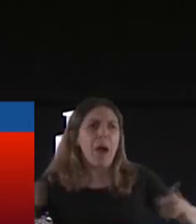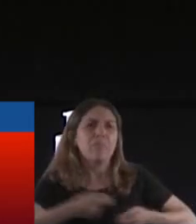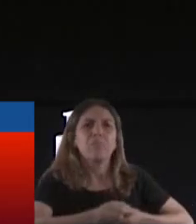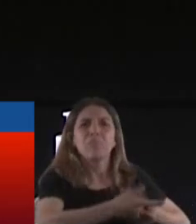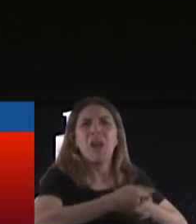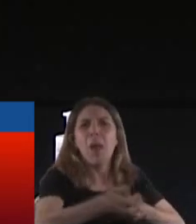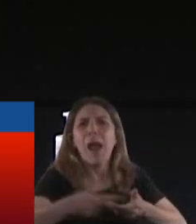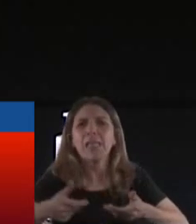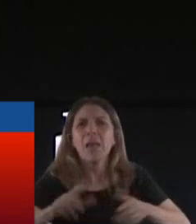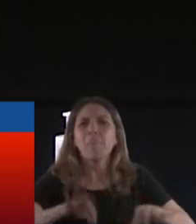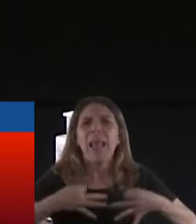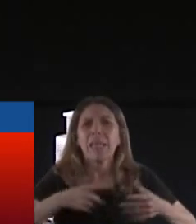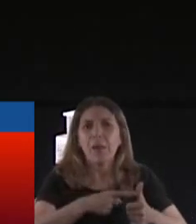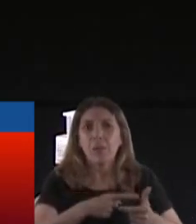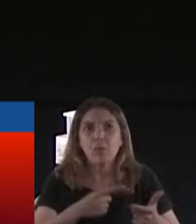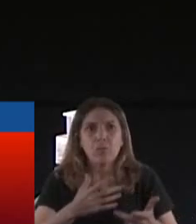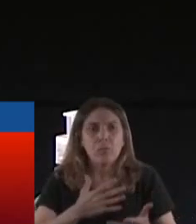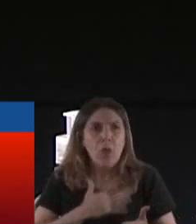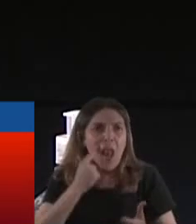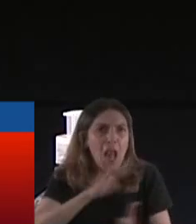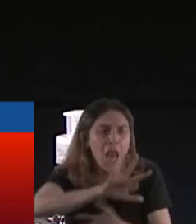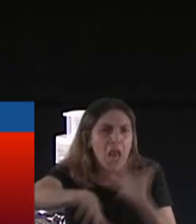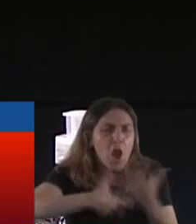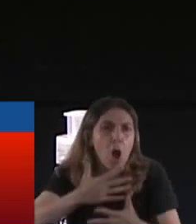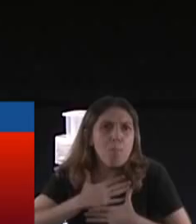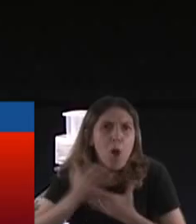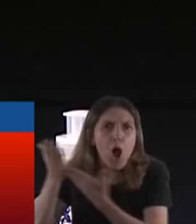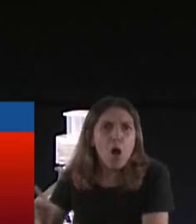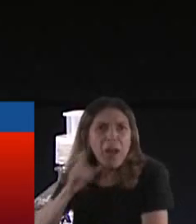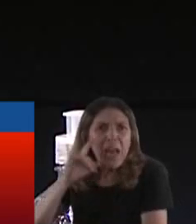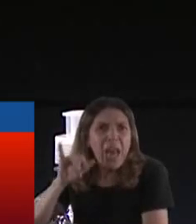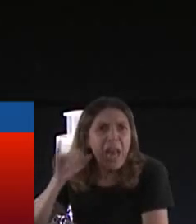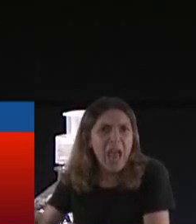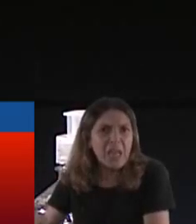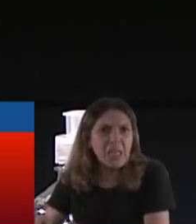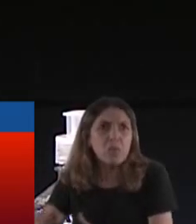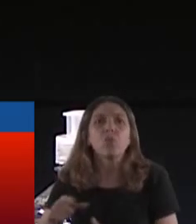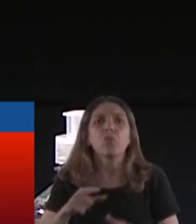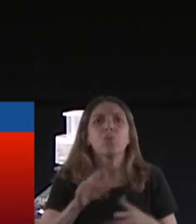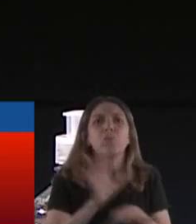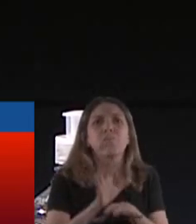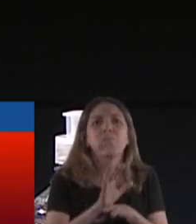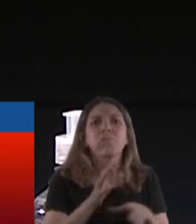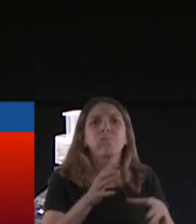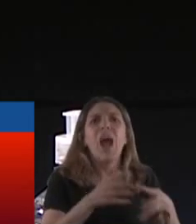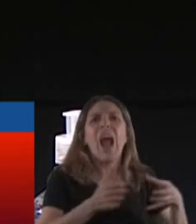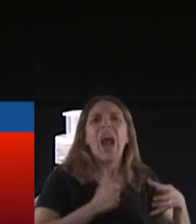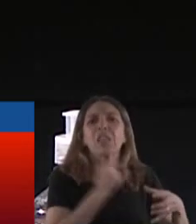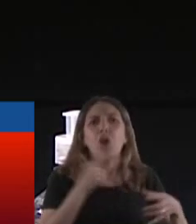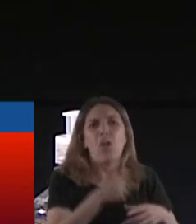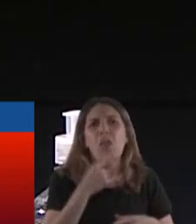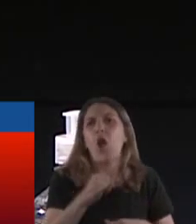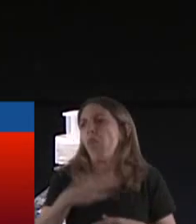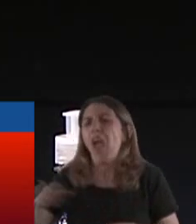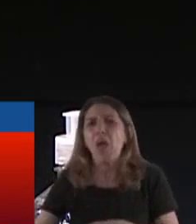bodrio alucinante con el pobre Ginés. Un capellán del ejército dijo que había que tirarlo al río, a Ginés, porque hacía